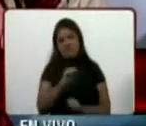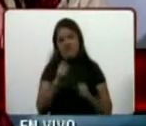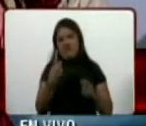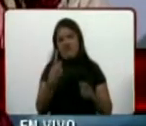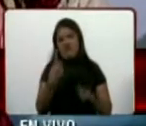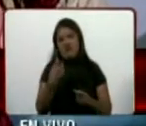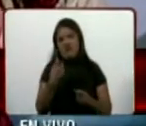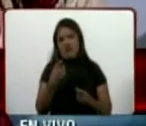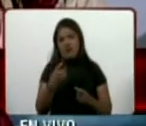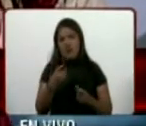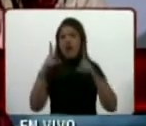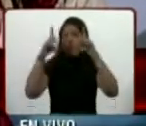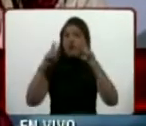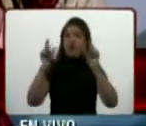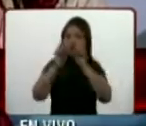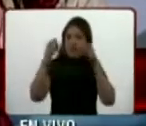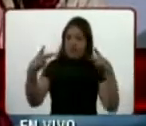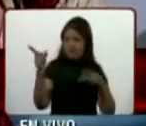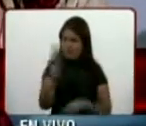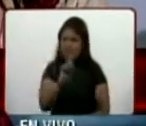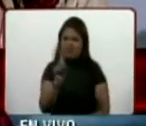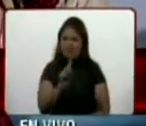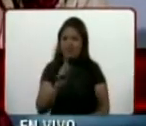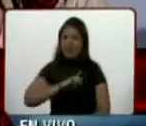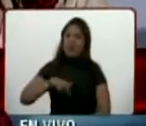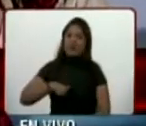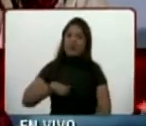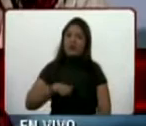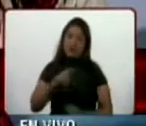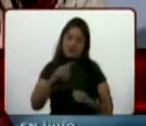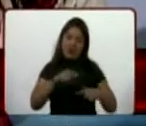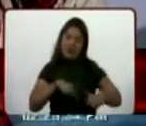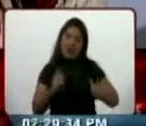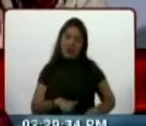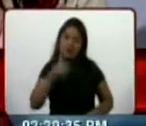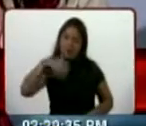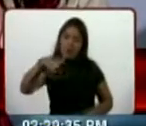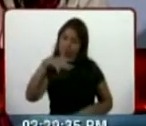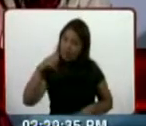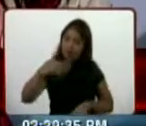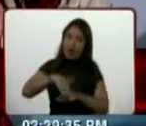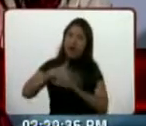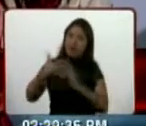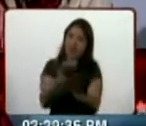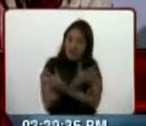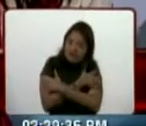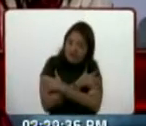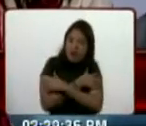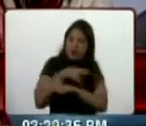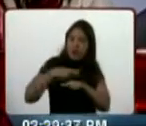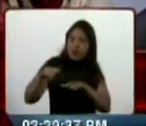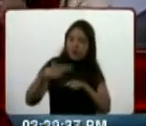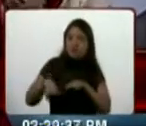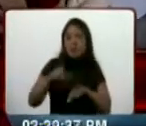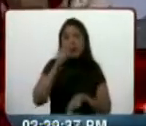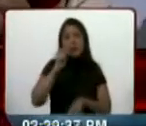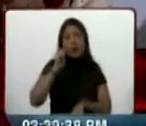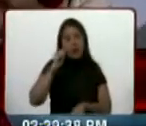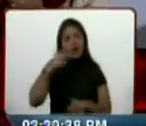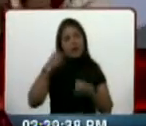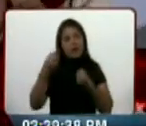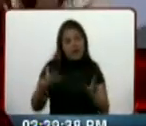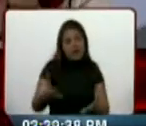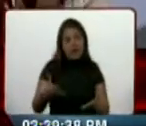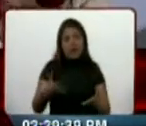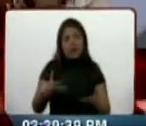portada de ese periódico. Nosotros estamos en la portada del corazón del pueblo, cuando vamos a la calle y abrazamos a un niño, a una niña, cuando le damos